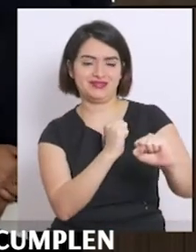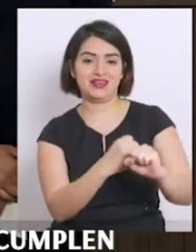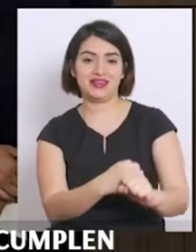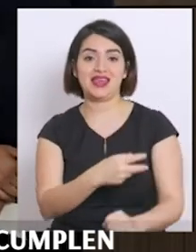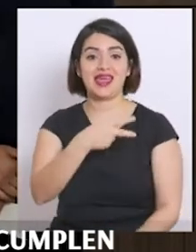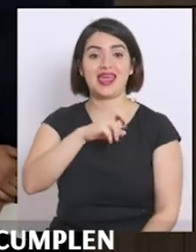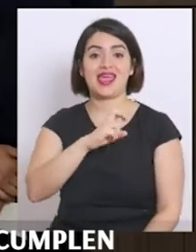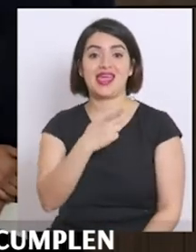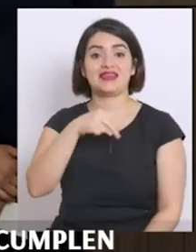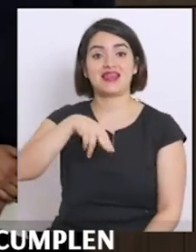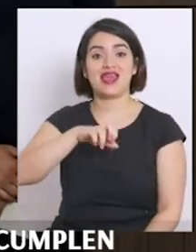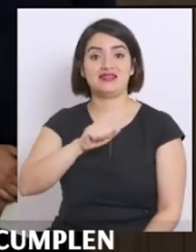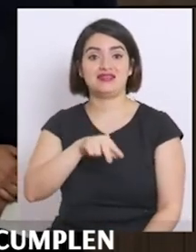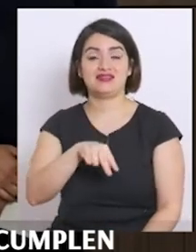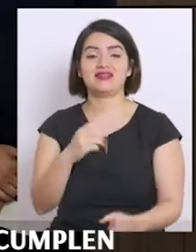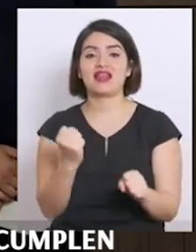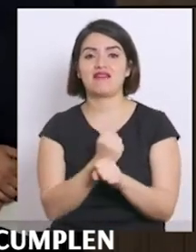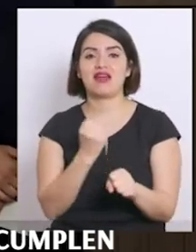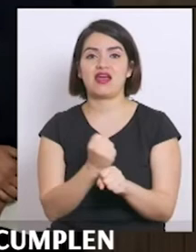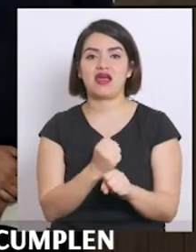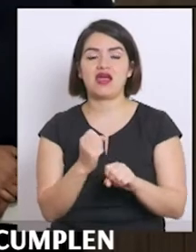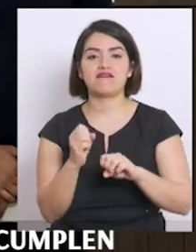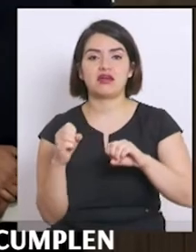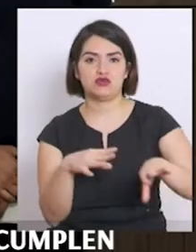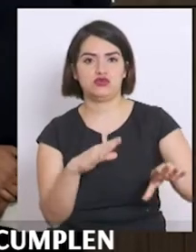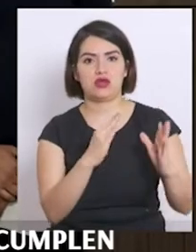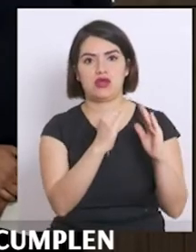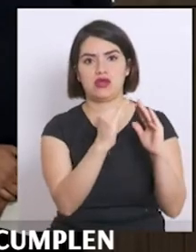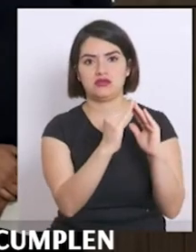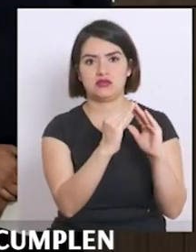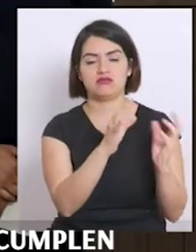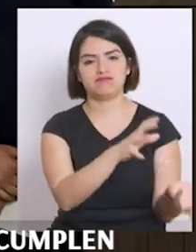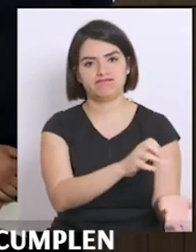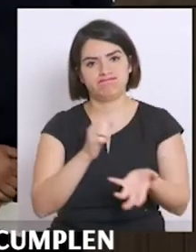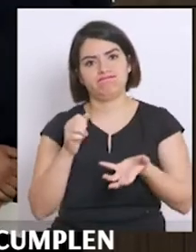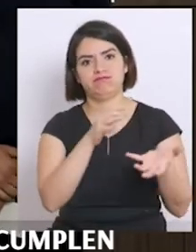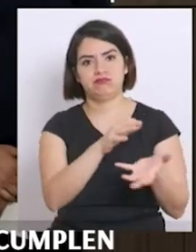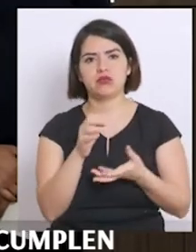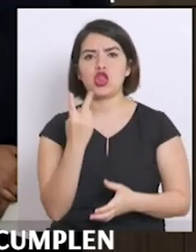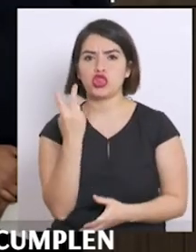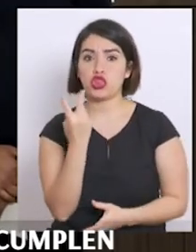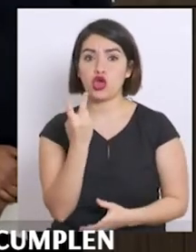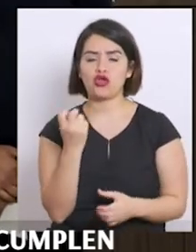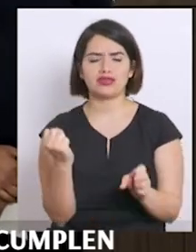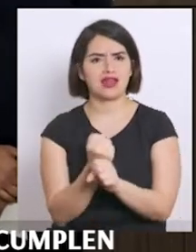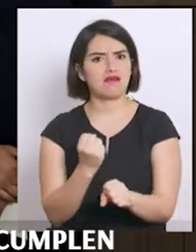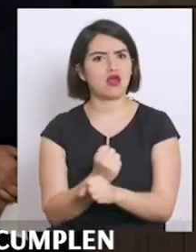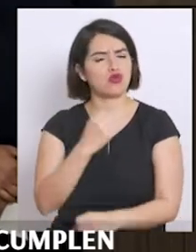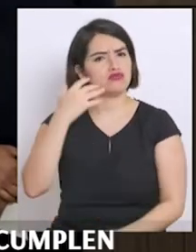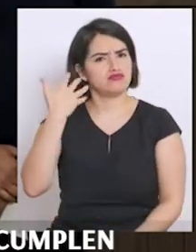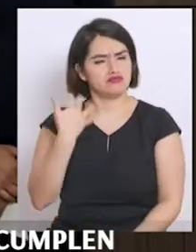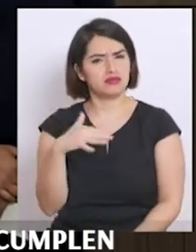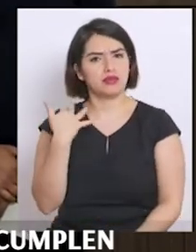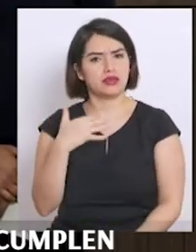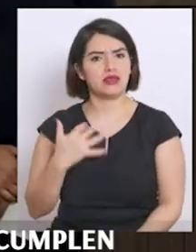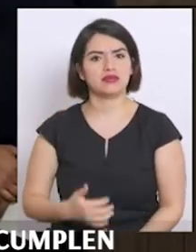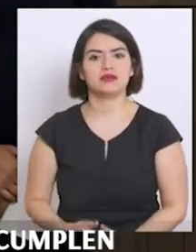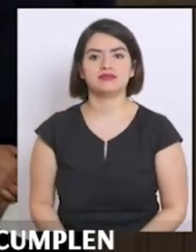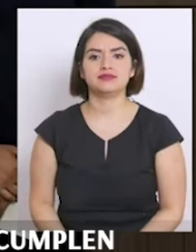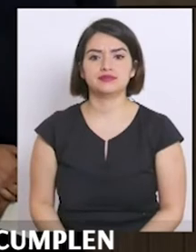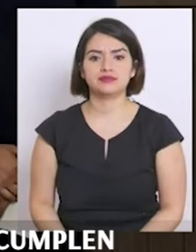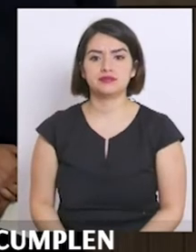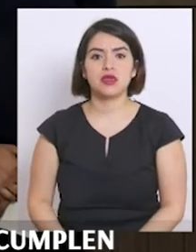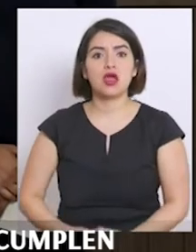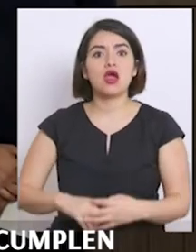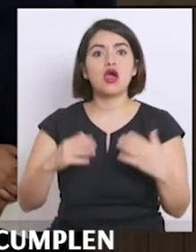Hernán trabaja en residuos domiciliarios, dos funciones muy importantes. Pero quiero anticipar cómo es